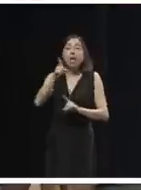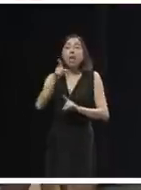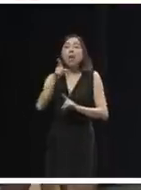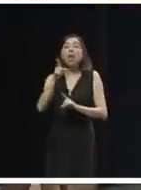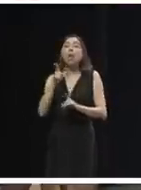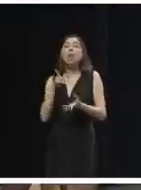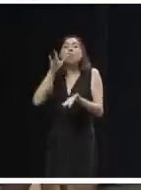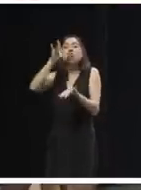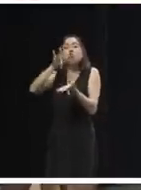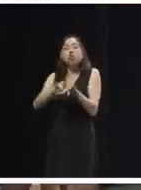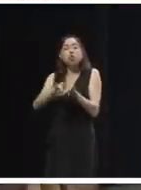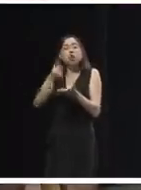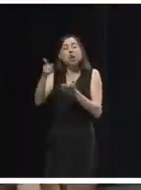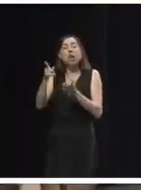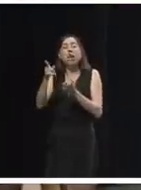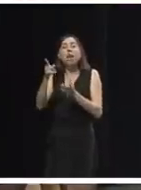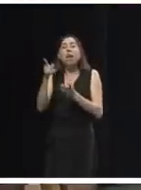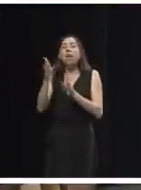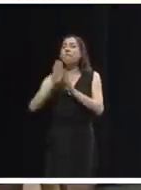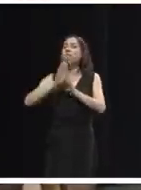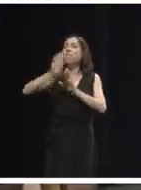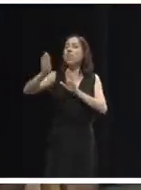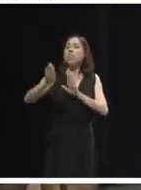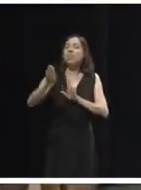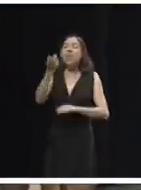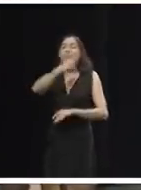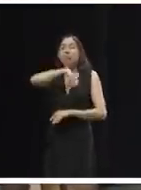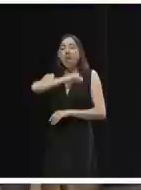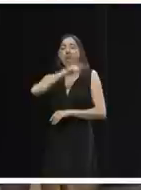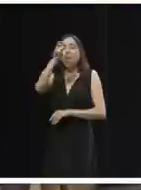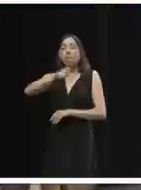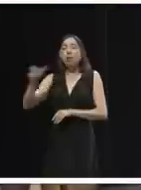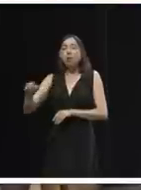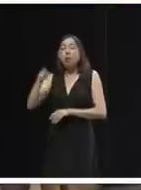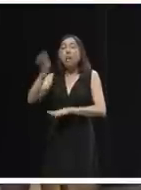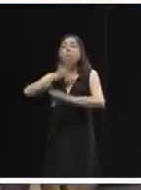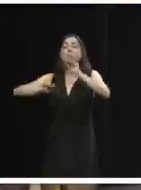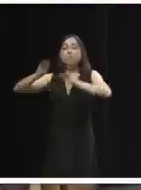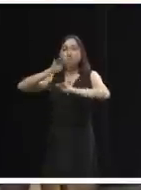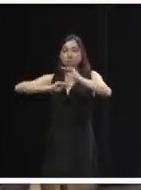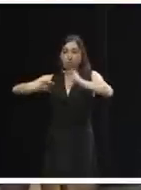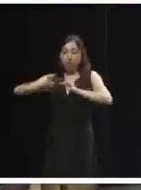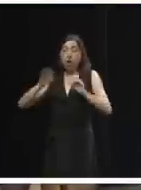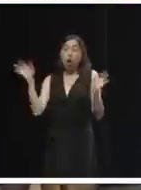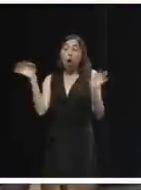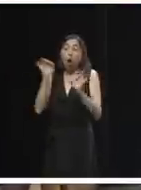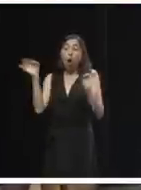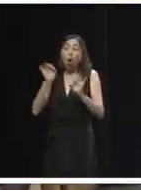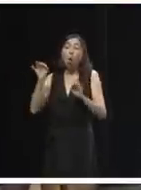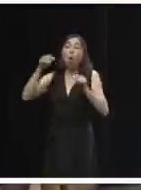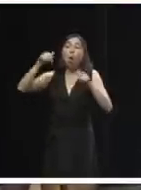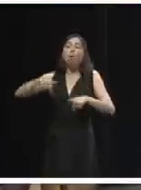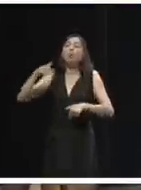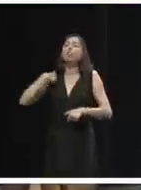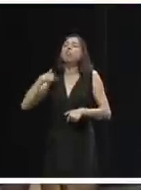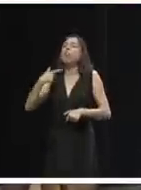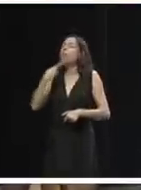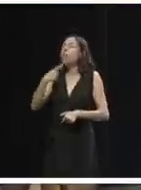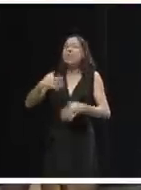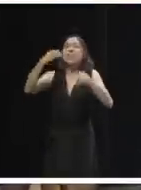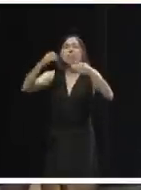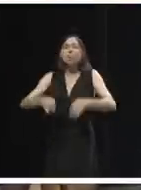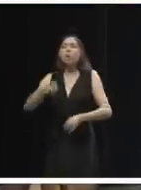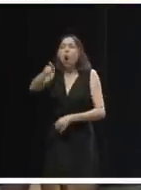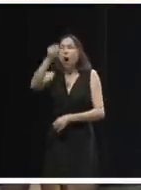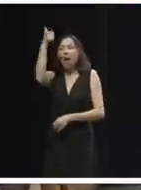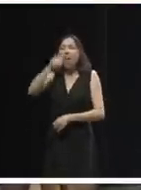los españoles y rectifique, o si no, sencillamente voy a afirmar yo aquí hoy que está mintiendo. Afirma hoy el